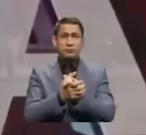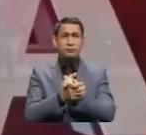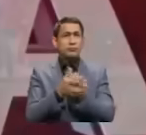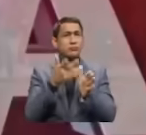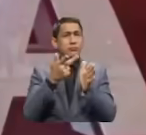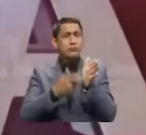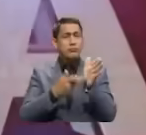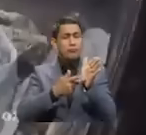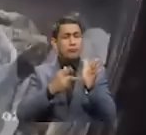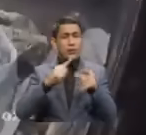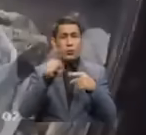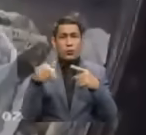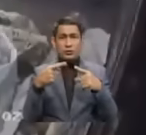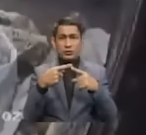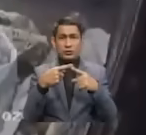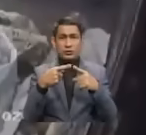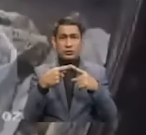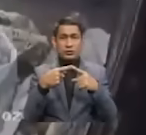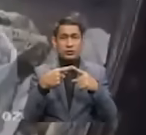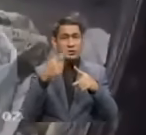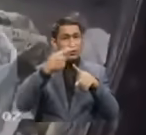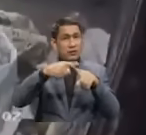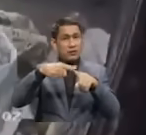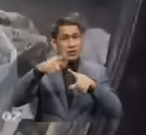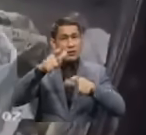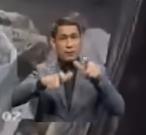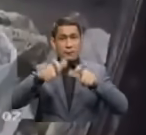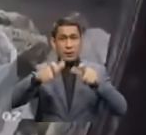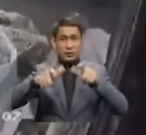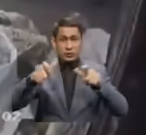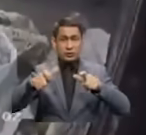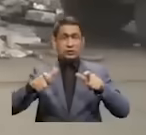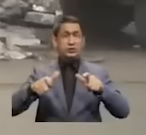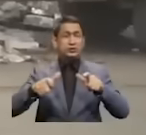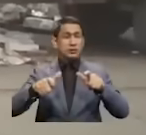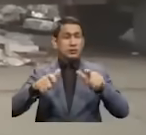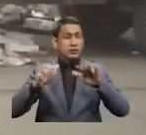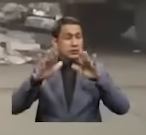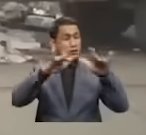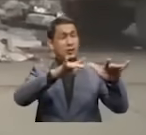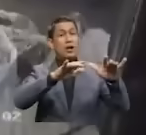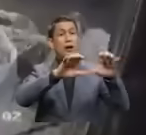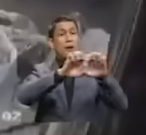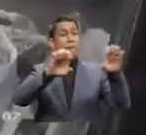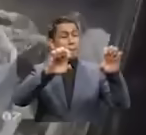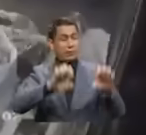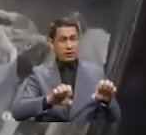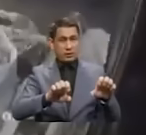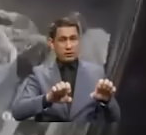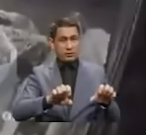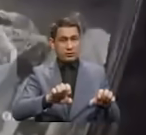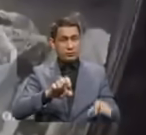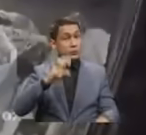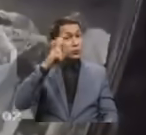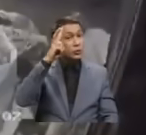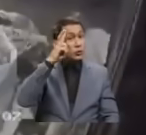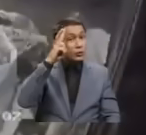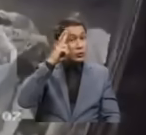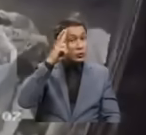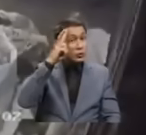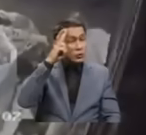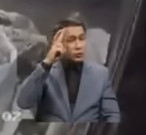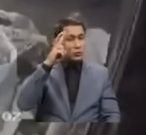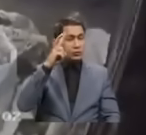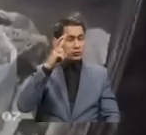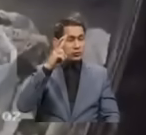ocurrió cuando varios sujetos llegaron a una recicladora y se quisieron llevar a un pobre y humilde reciclador?